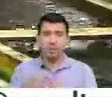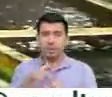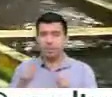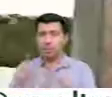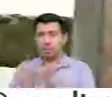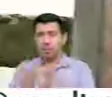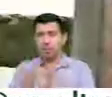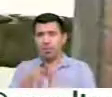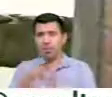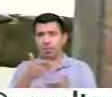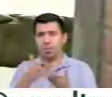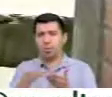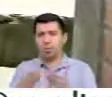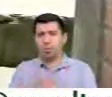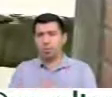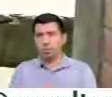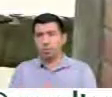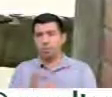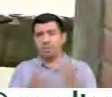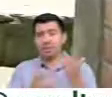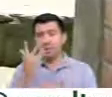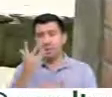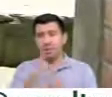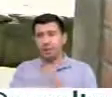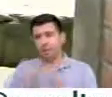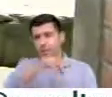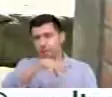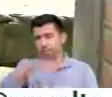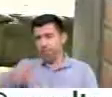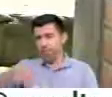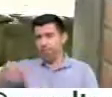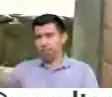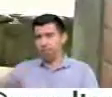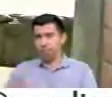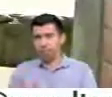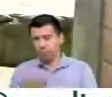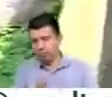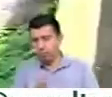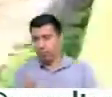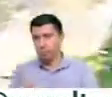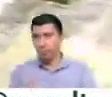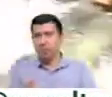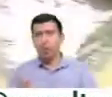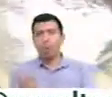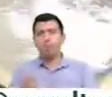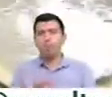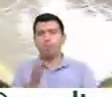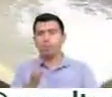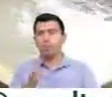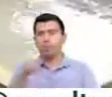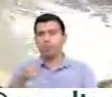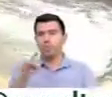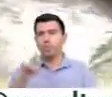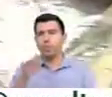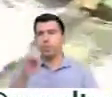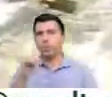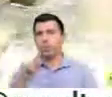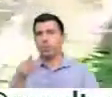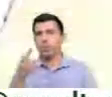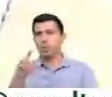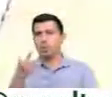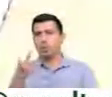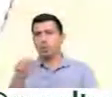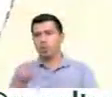directamente al consumidor. Son más de 15 estaciones piscícolas que hay en el municipio de Mutiscua y que la mayoría de